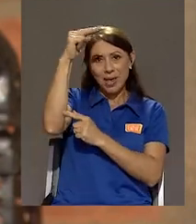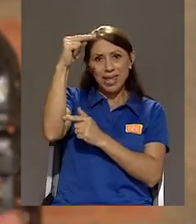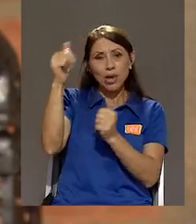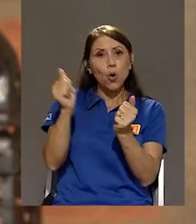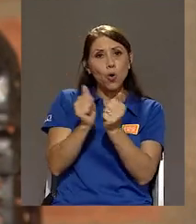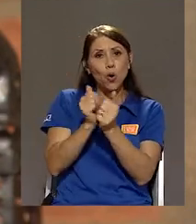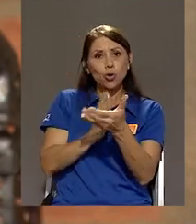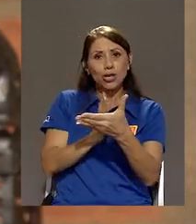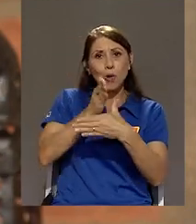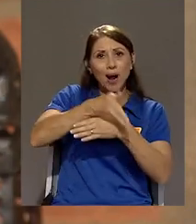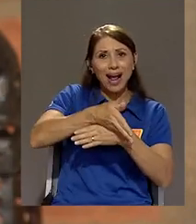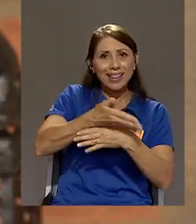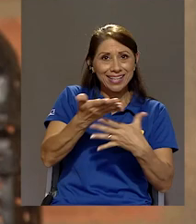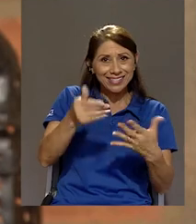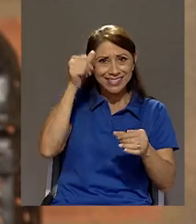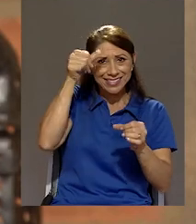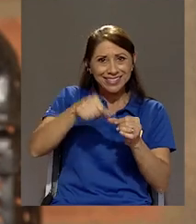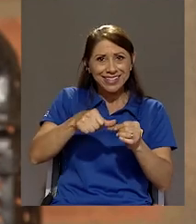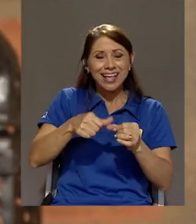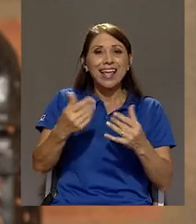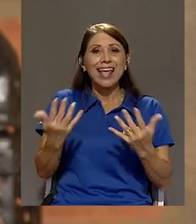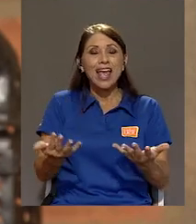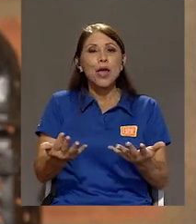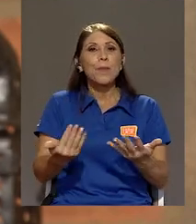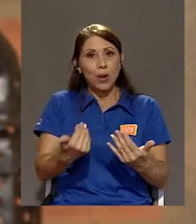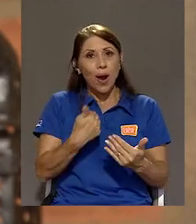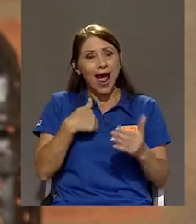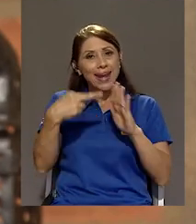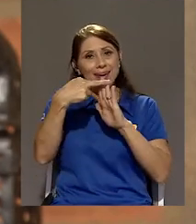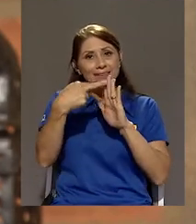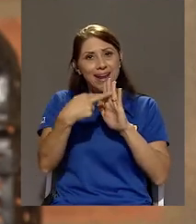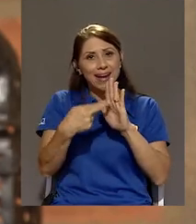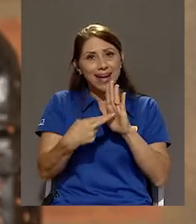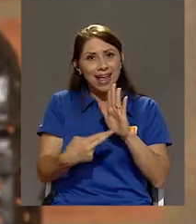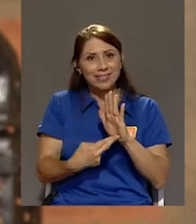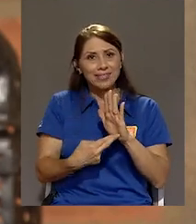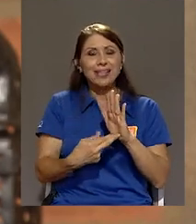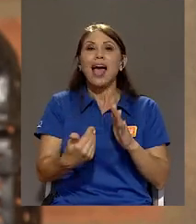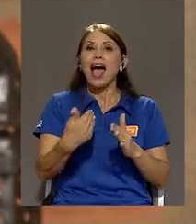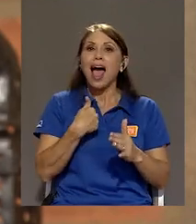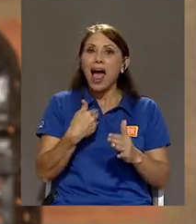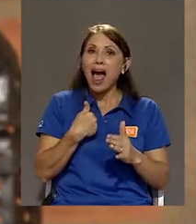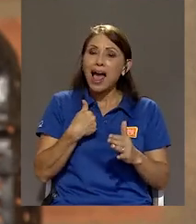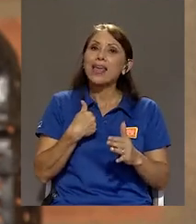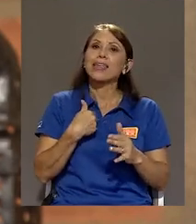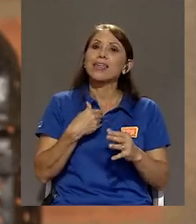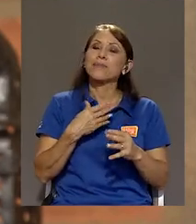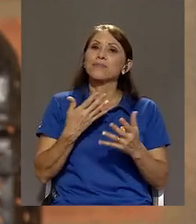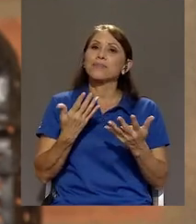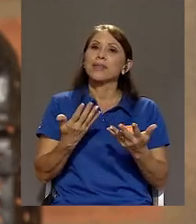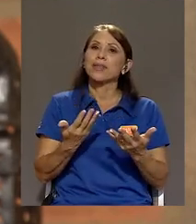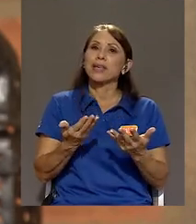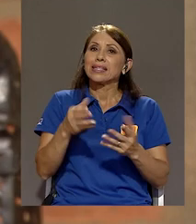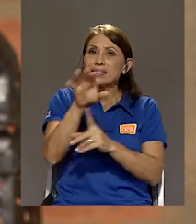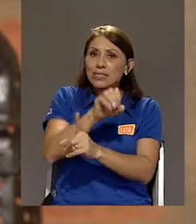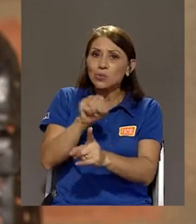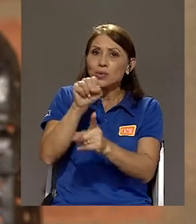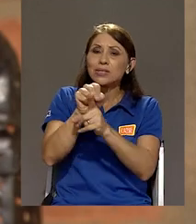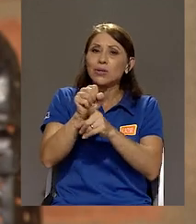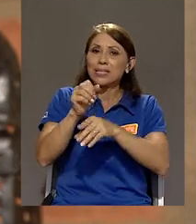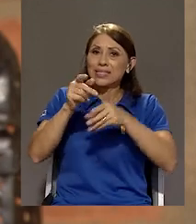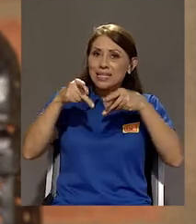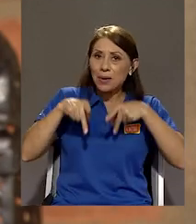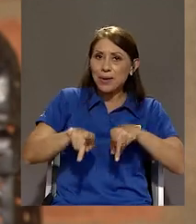tema de los aguacates de ingrata memoria, ajá, pero bueno, hay reglas y instancias que nos permiten a